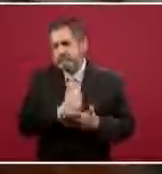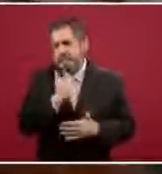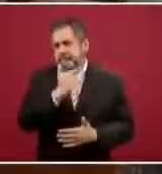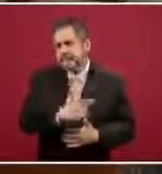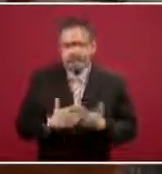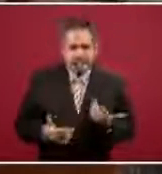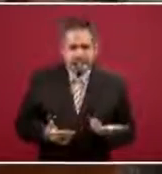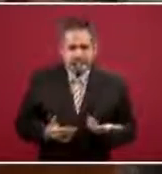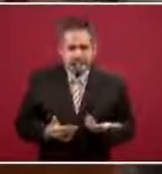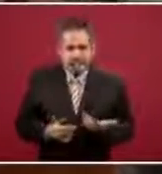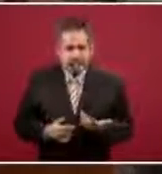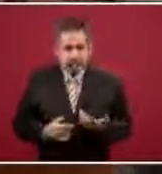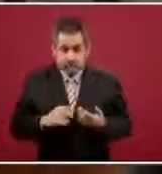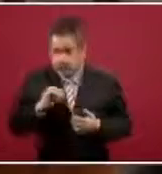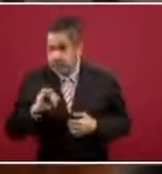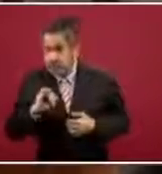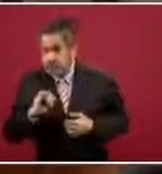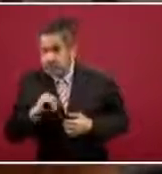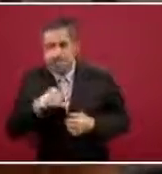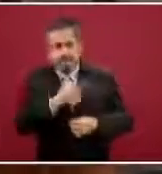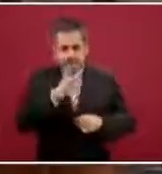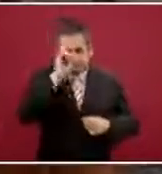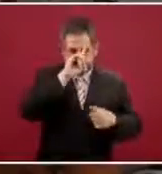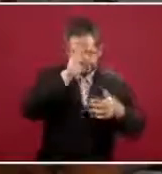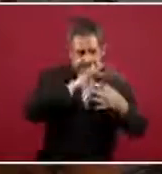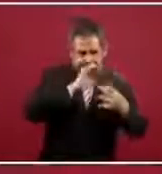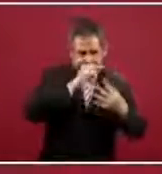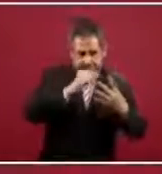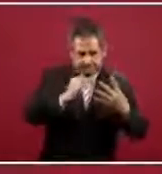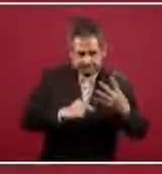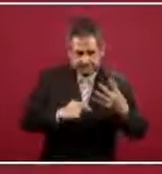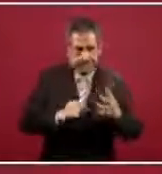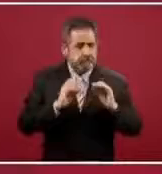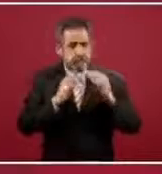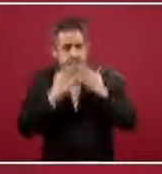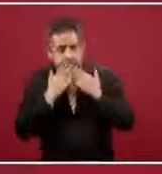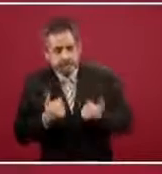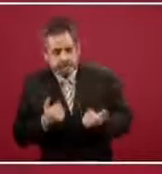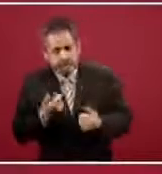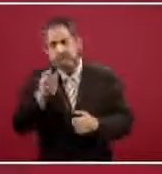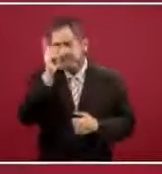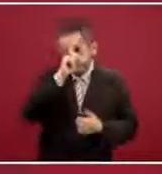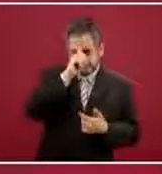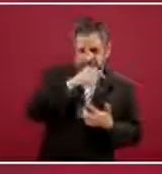y le dará las recomendaciones si no hay riesgo de complicación y le dan las recomendaciones de acuerdo